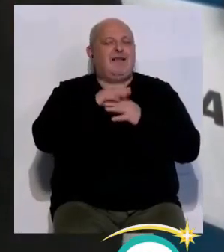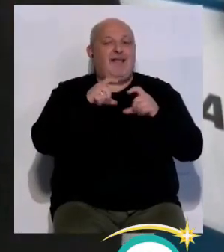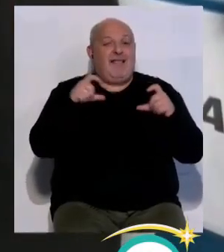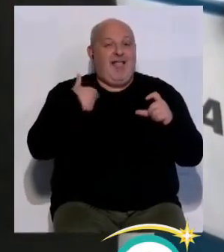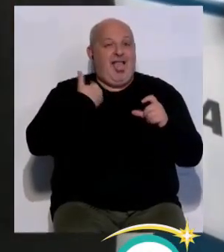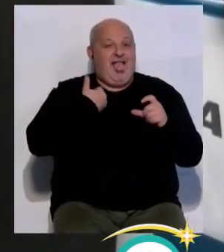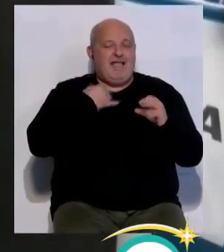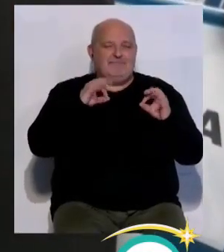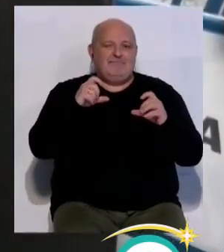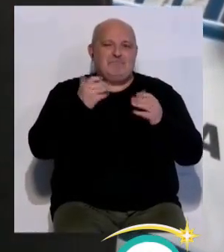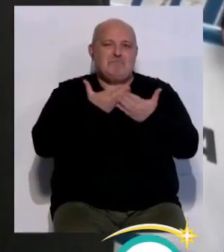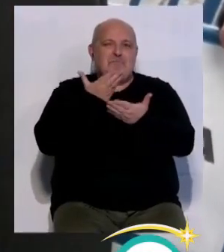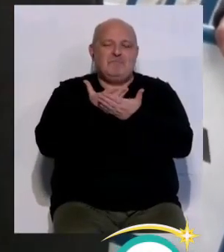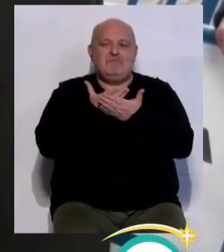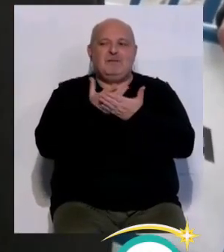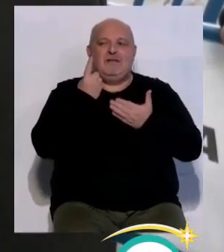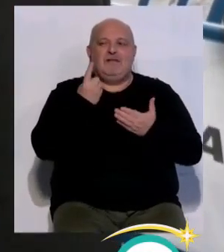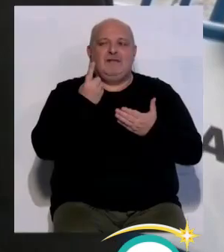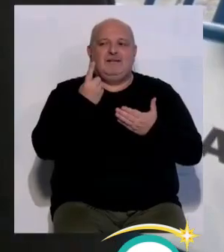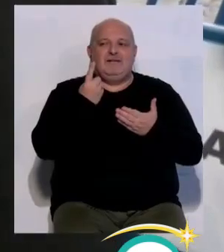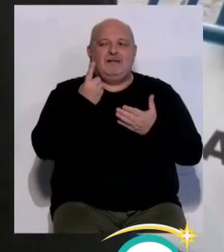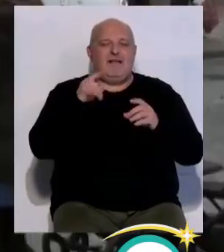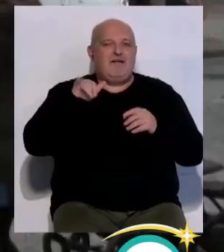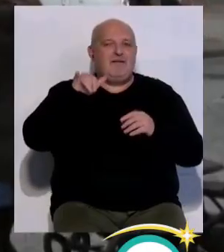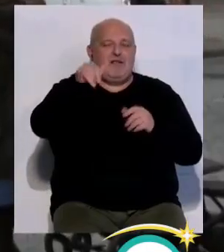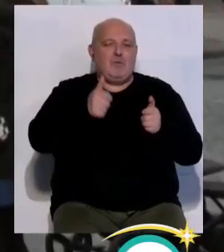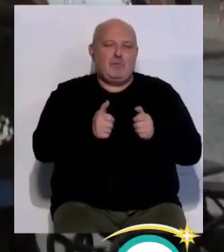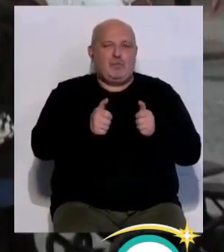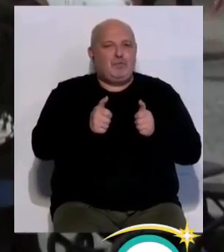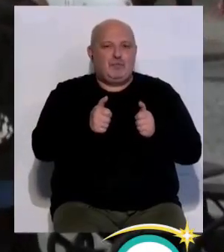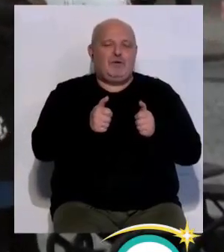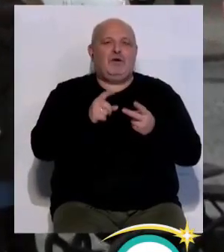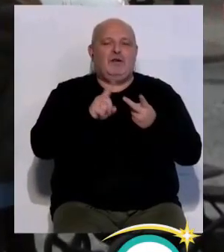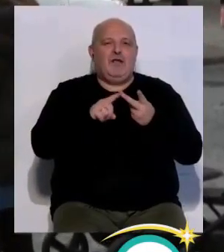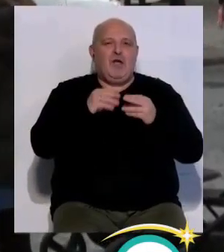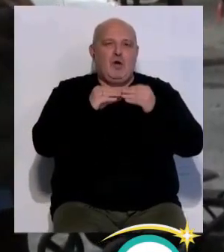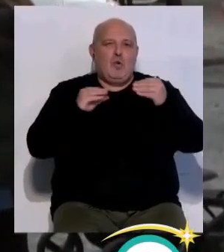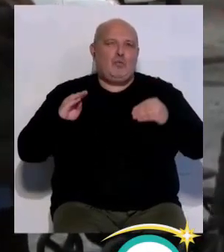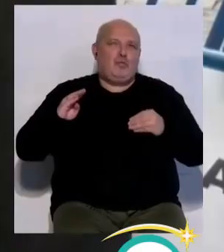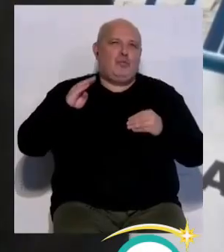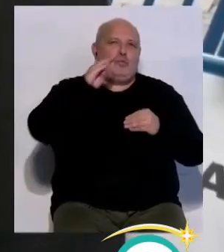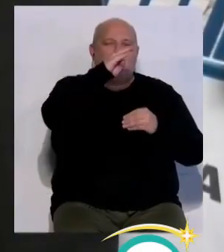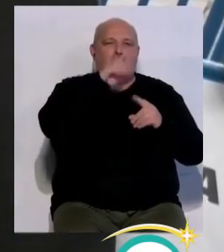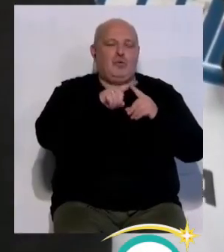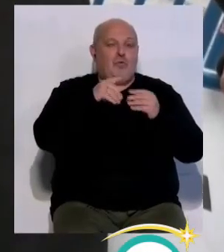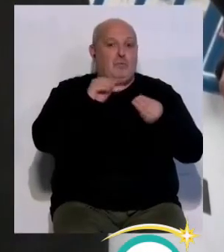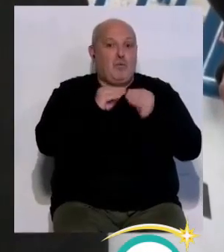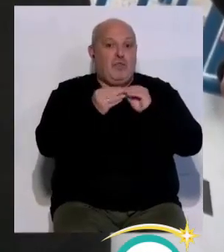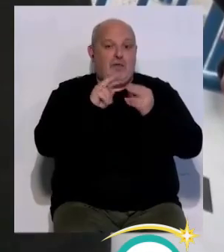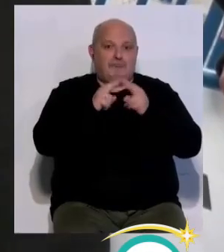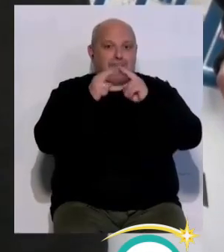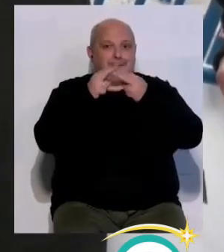mano y voy a pedir un avión teledirigido, un cohete espacial que se hace como un puzzle en